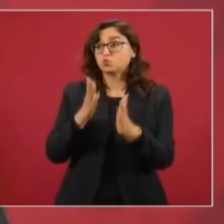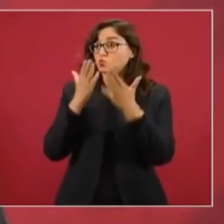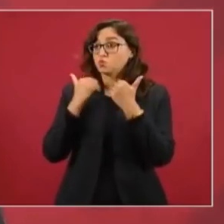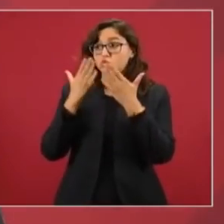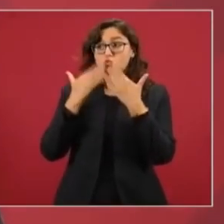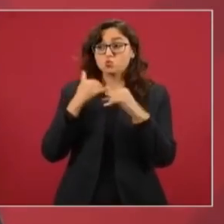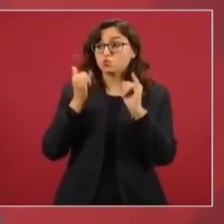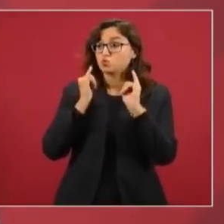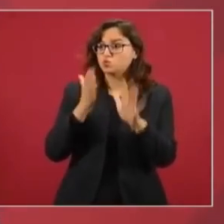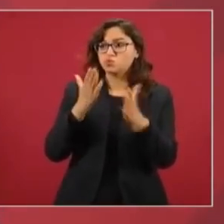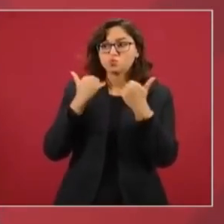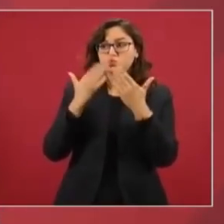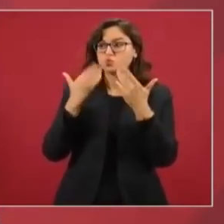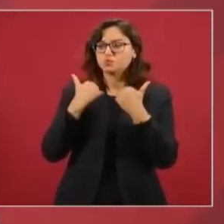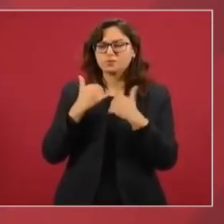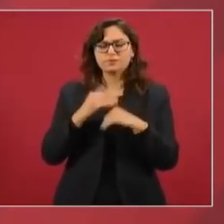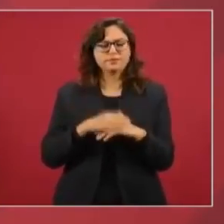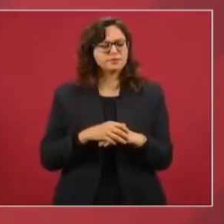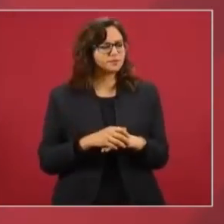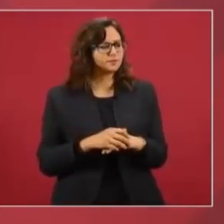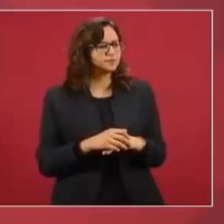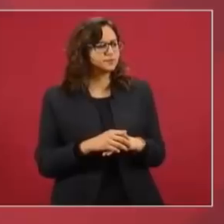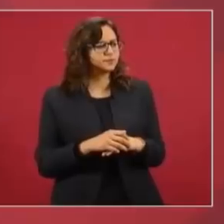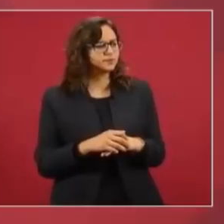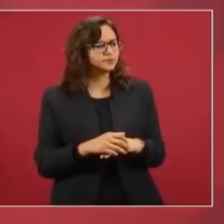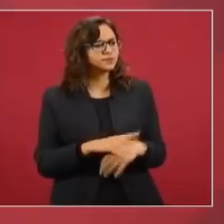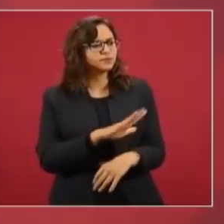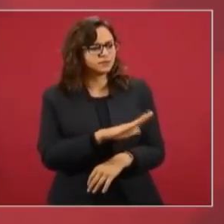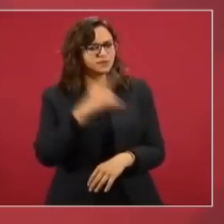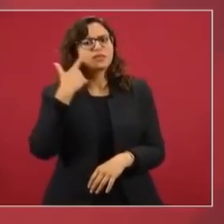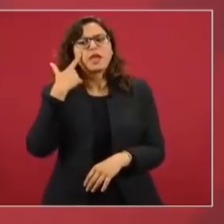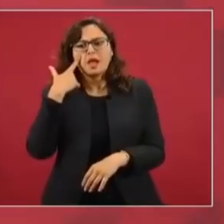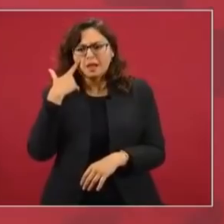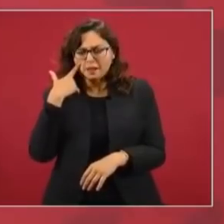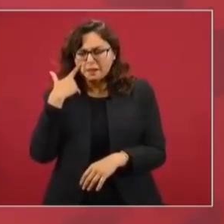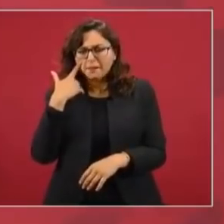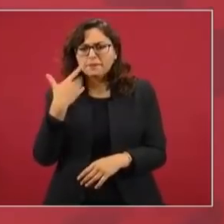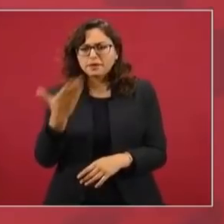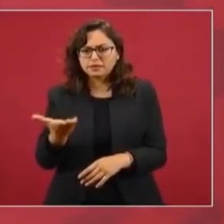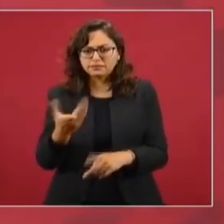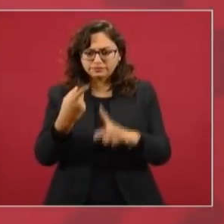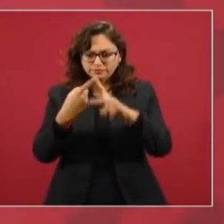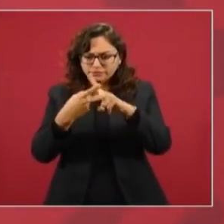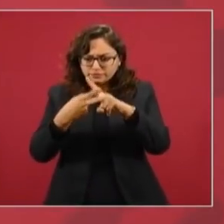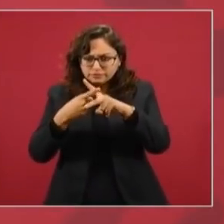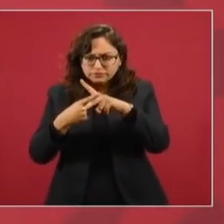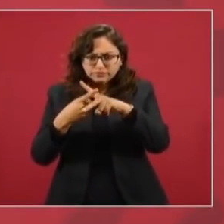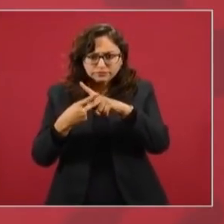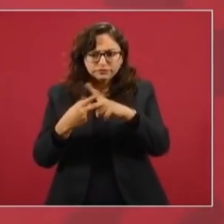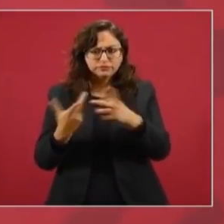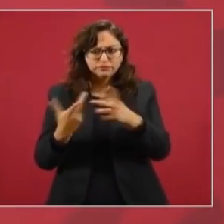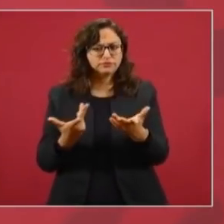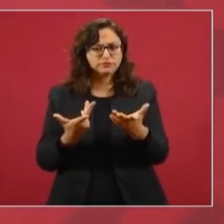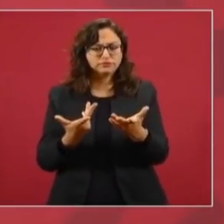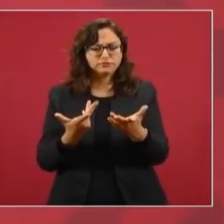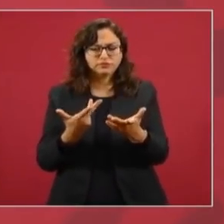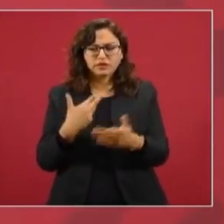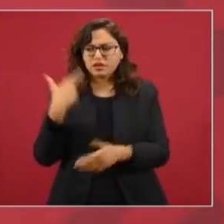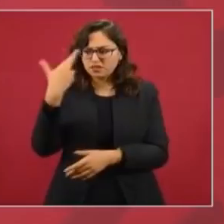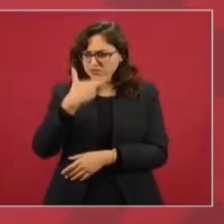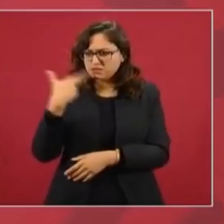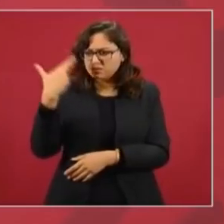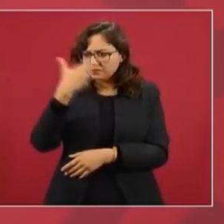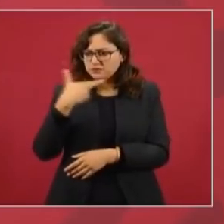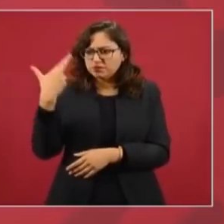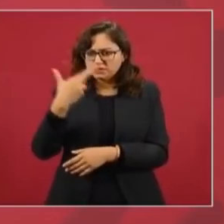En vez de pedir que se revisaran las elecciones, el voto por